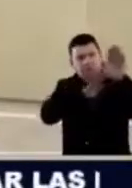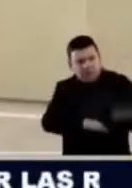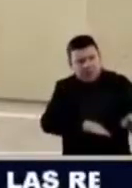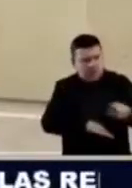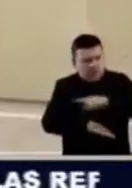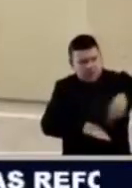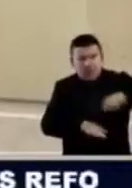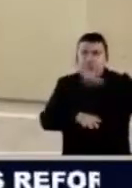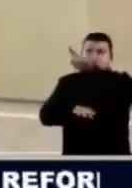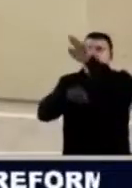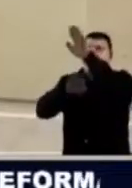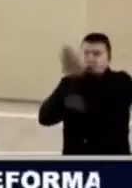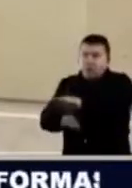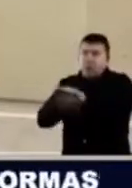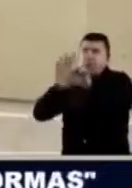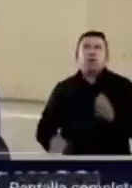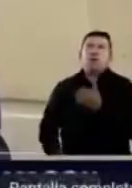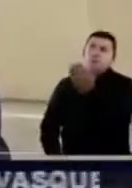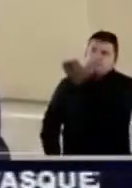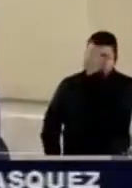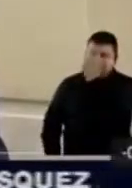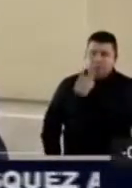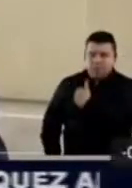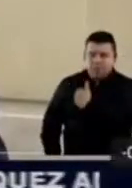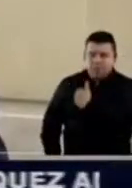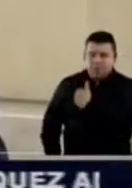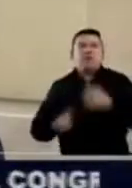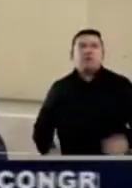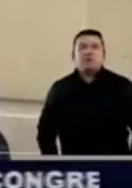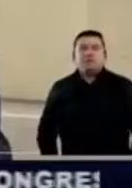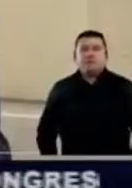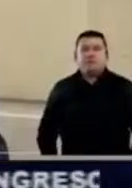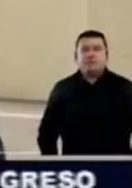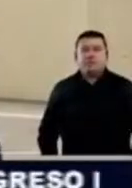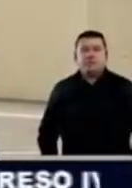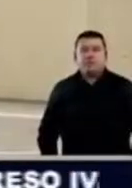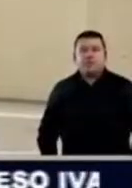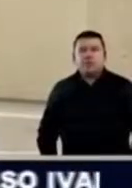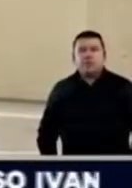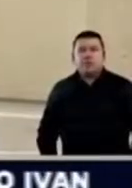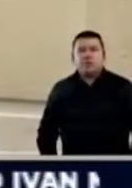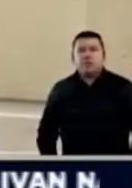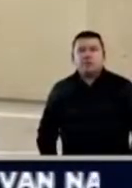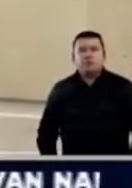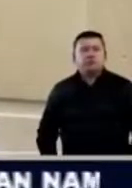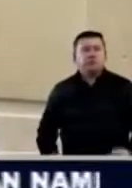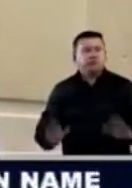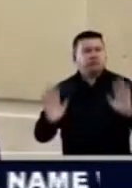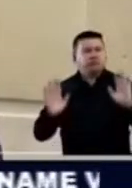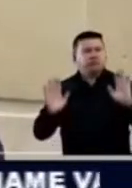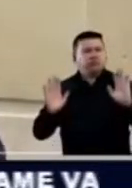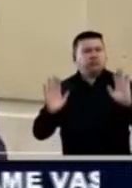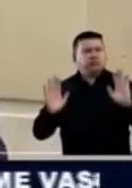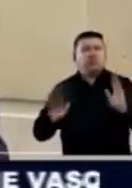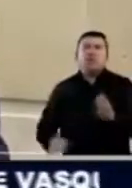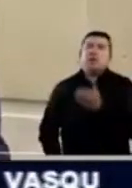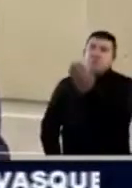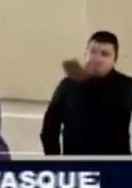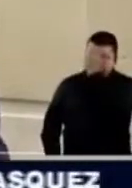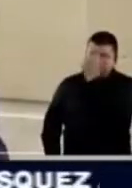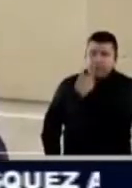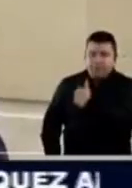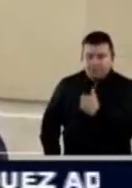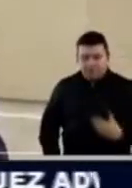13 de 2022, alcanzó más de 2.500 votos en el departamento del Chocó,